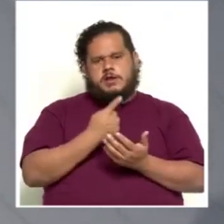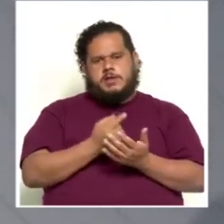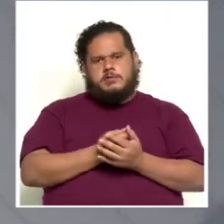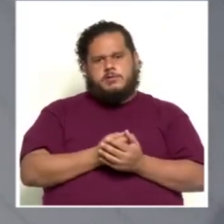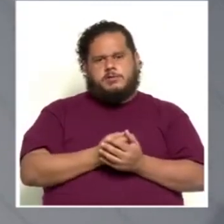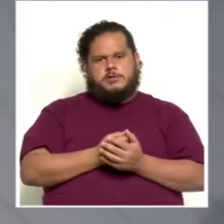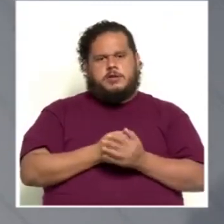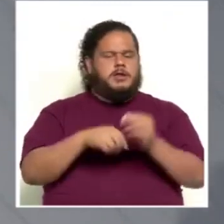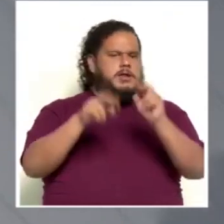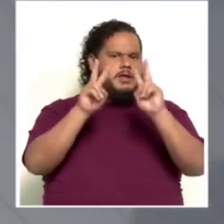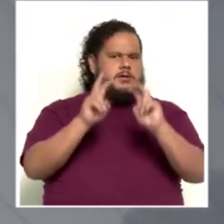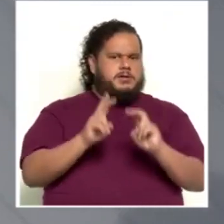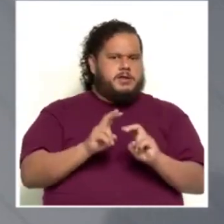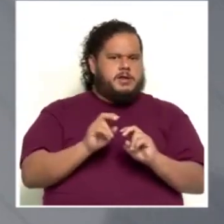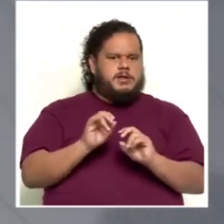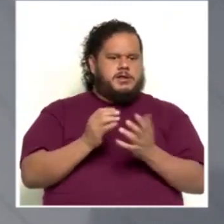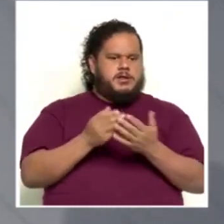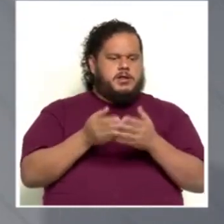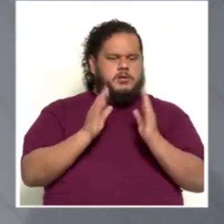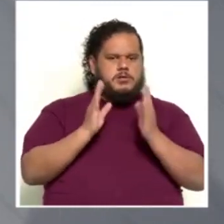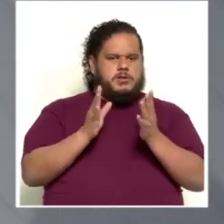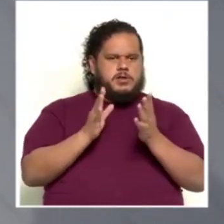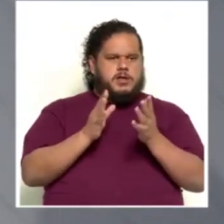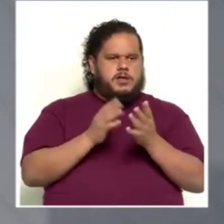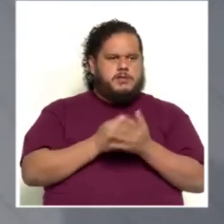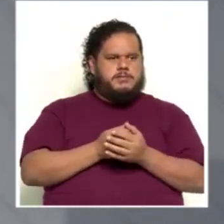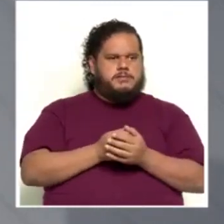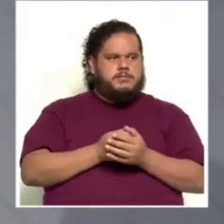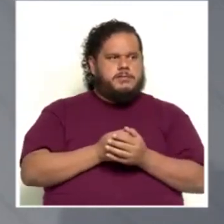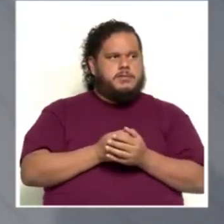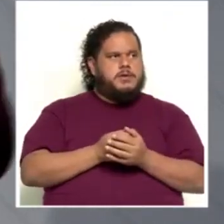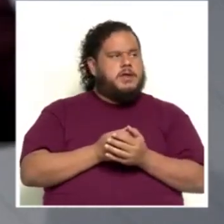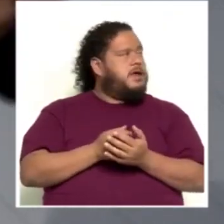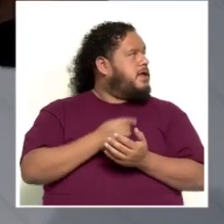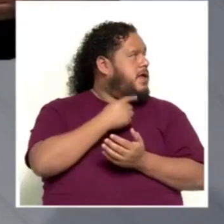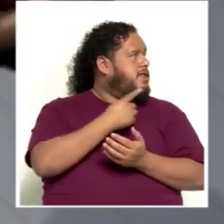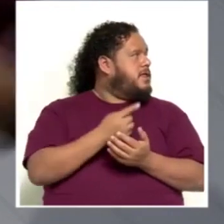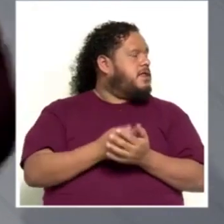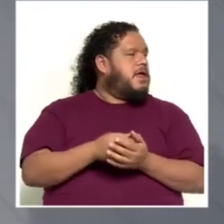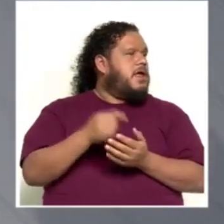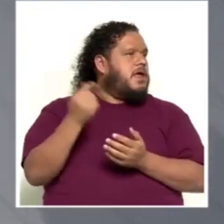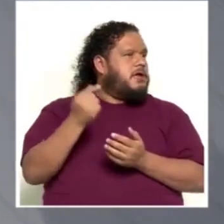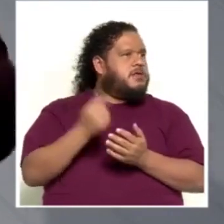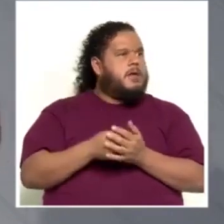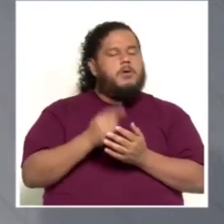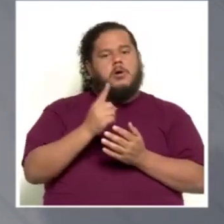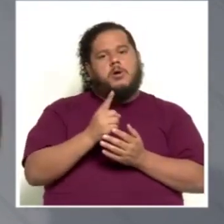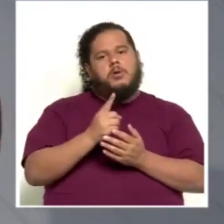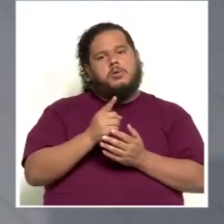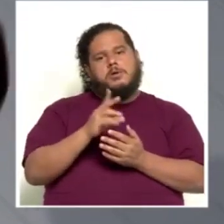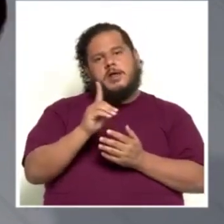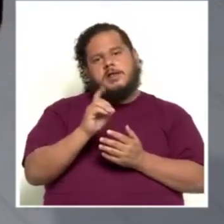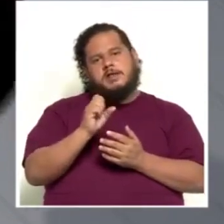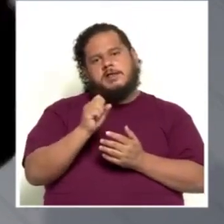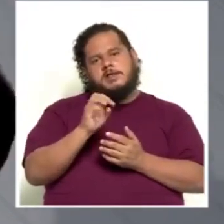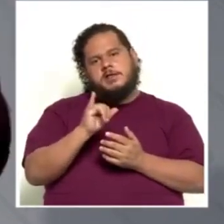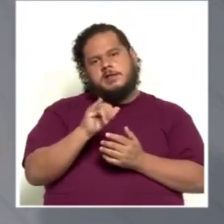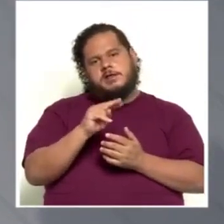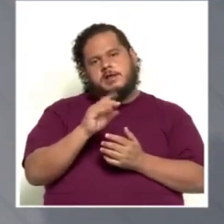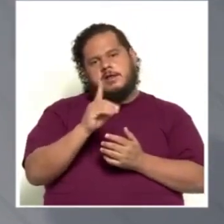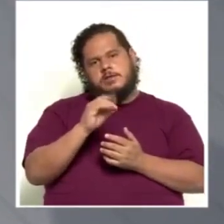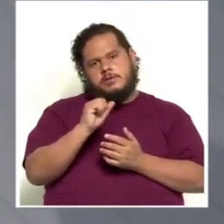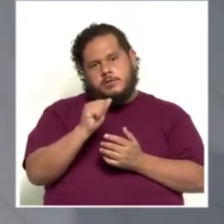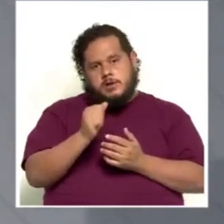los análisis como los que hace Ernesto Laclau, que menciona Gustavo, una destinadora que hace posible que esa